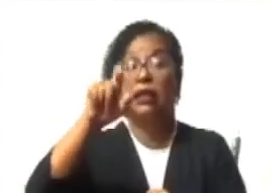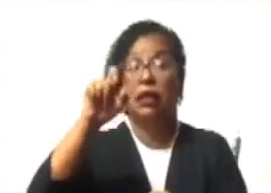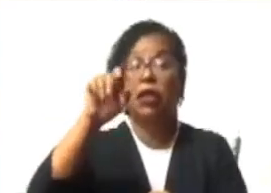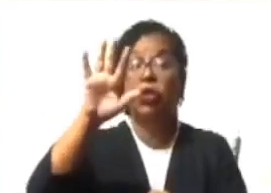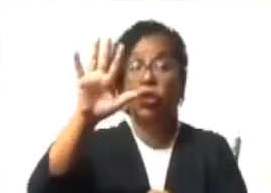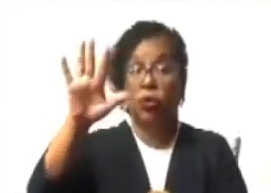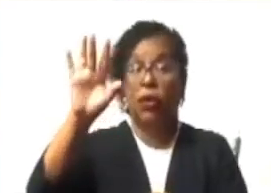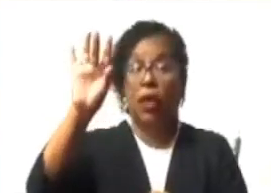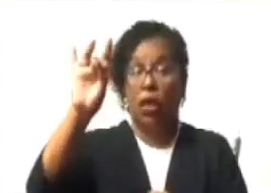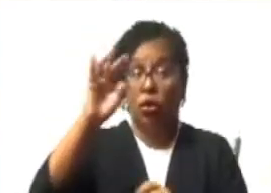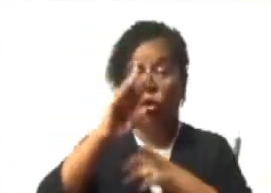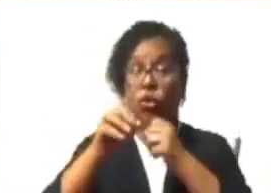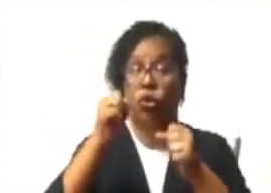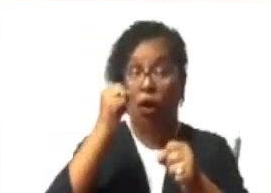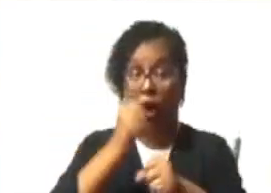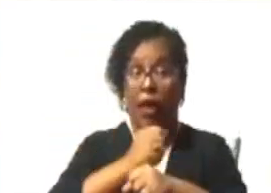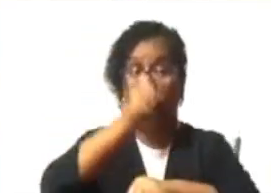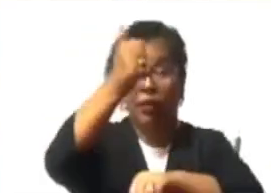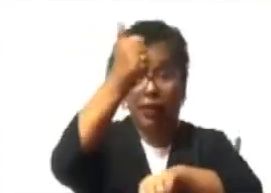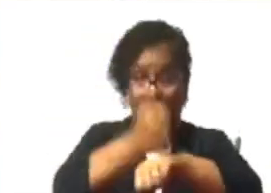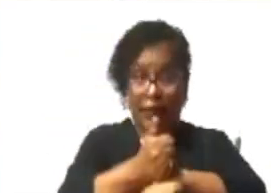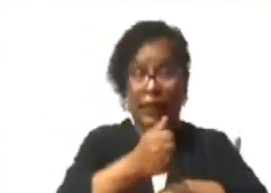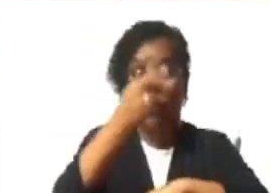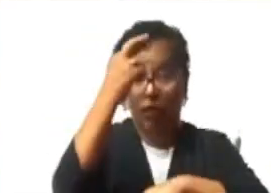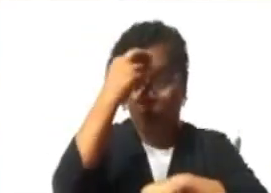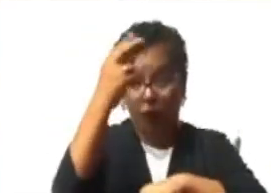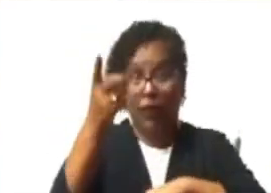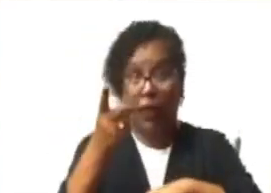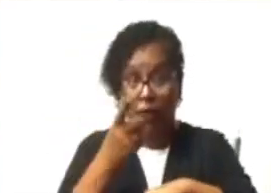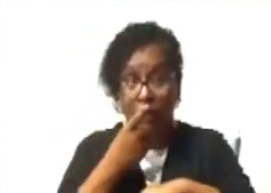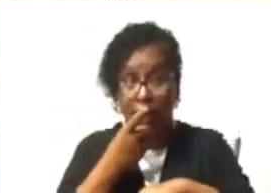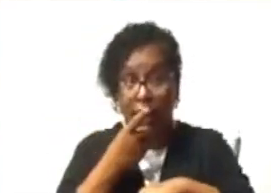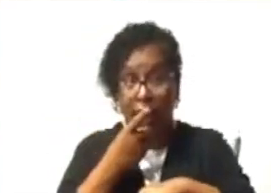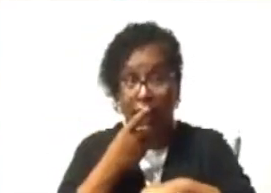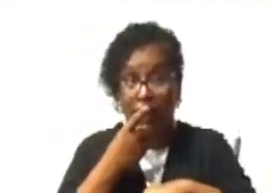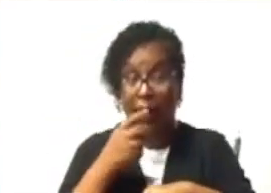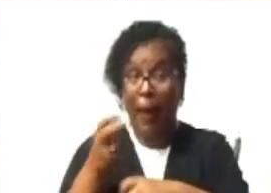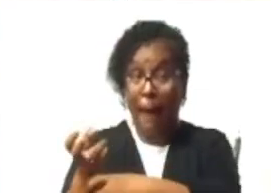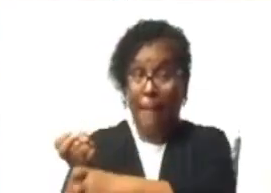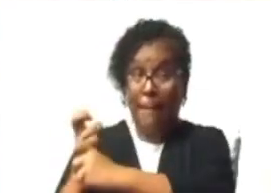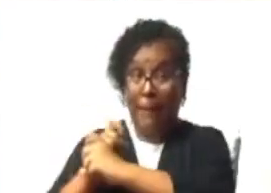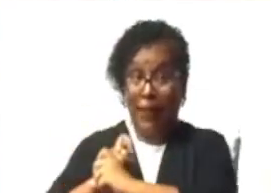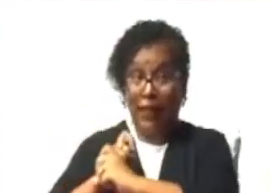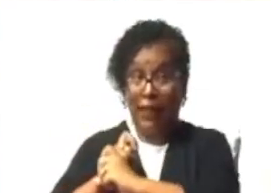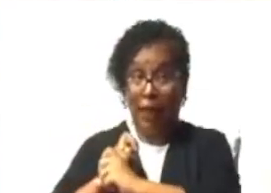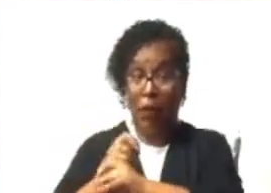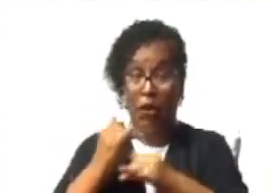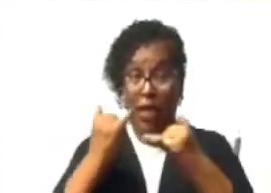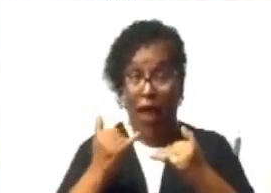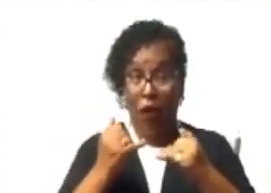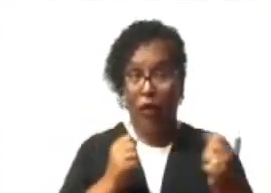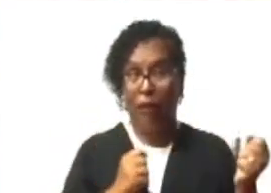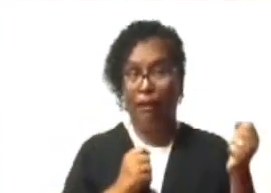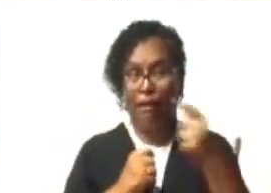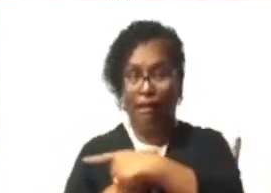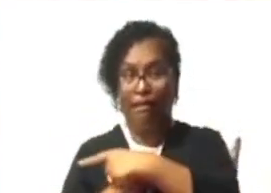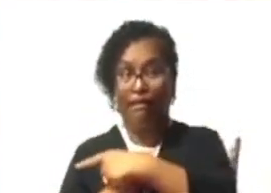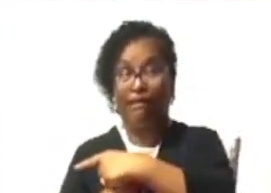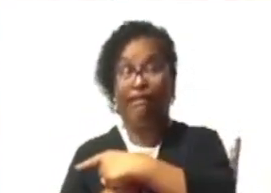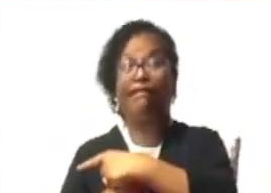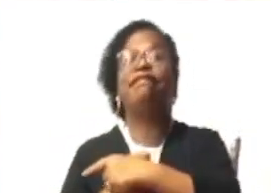era republicana hasta el 2012. Eso es increíble, pero